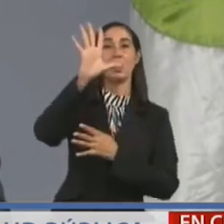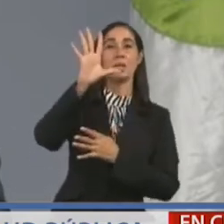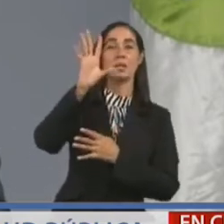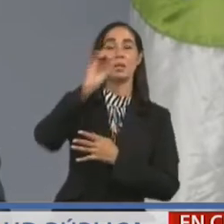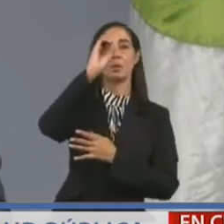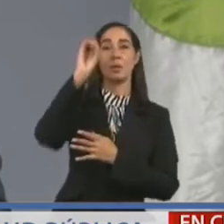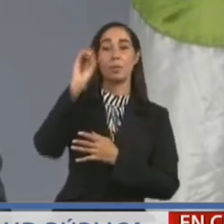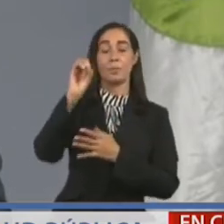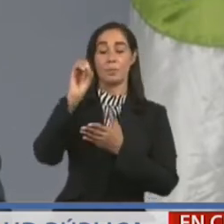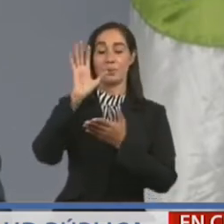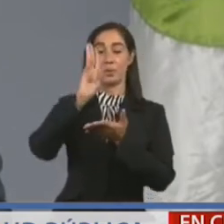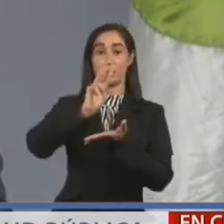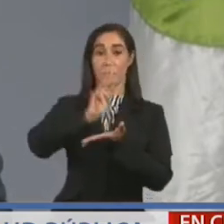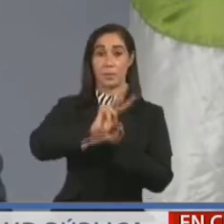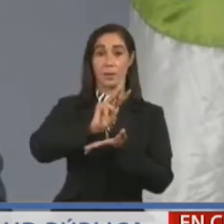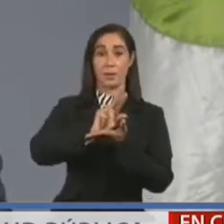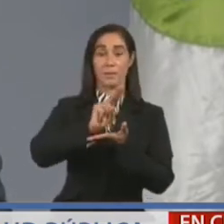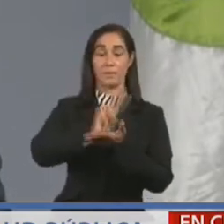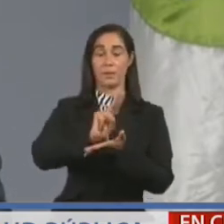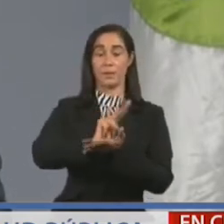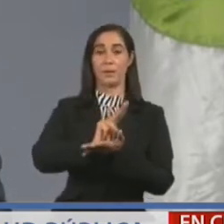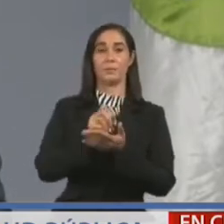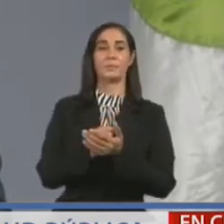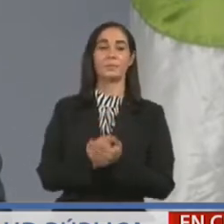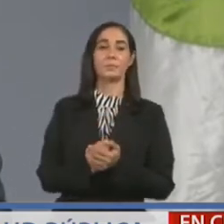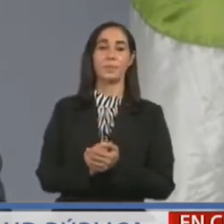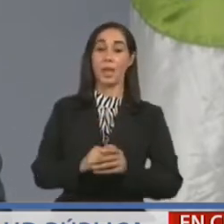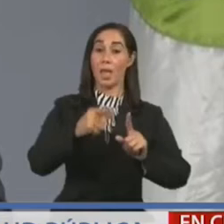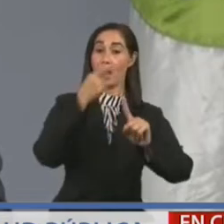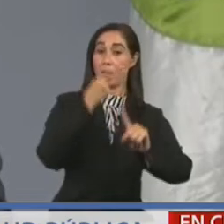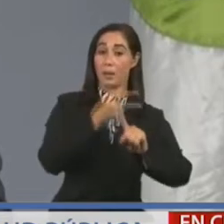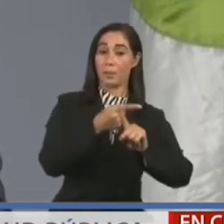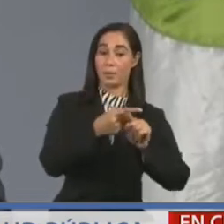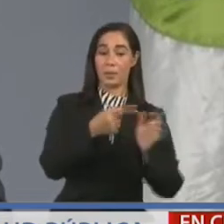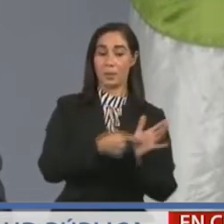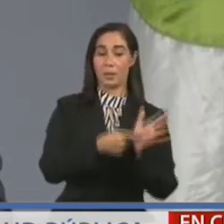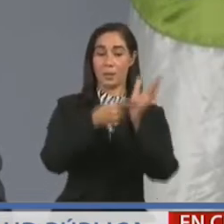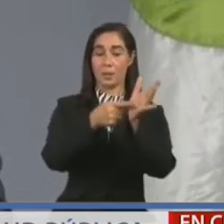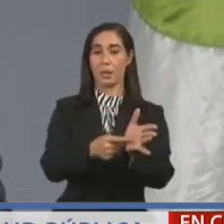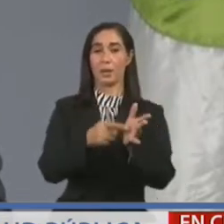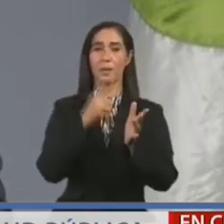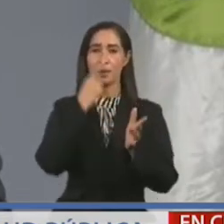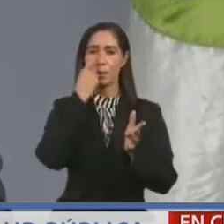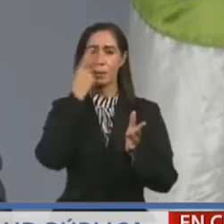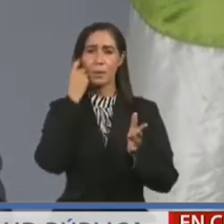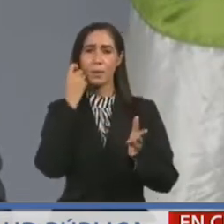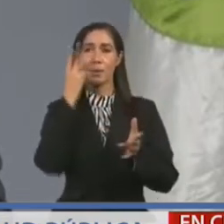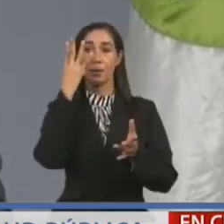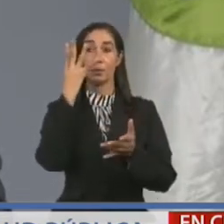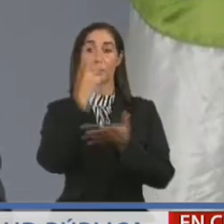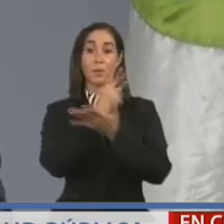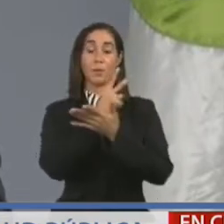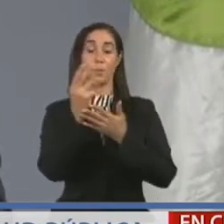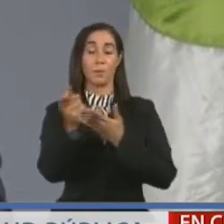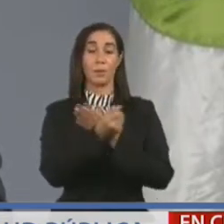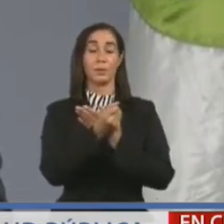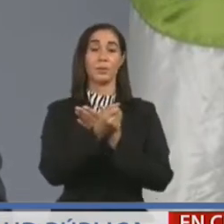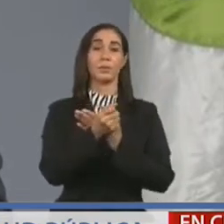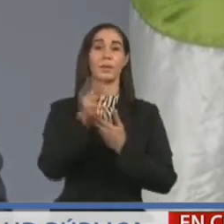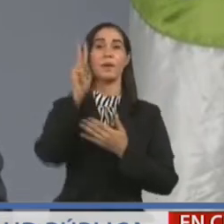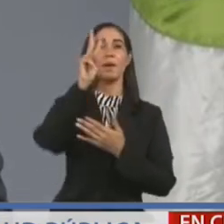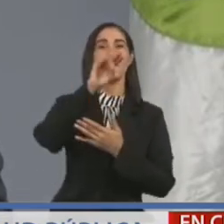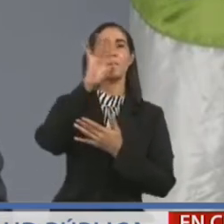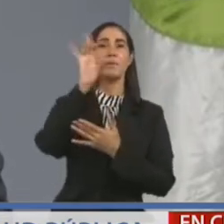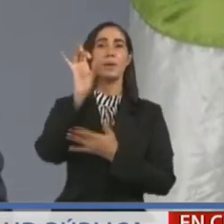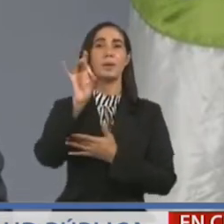5% a La Vega. La positividad en las muestras procesadas en las últimas 4 semanas es de